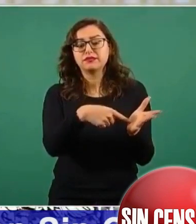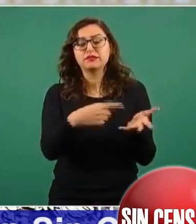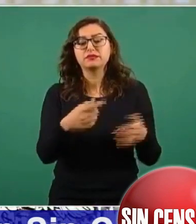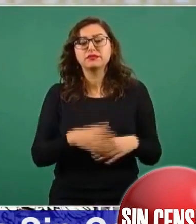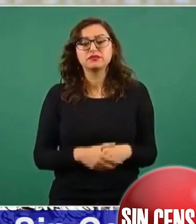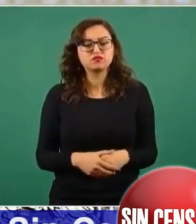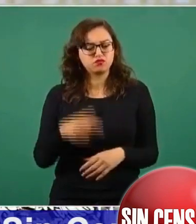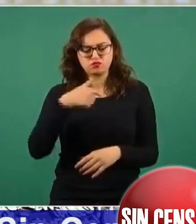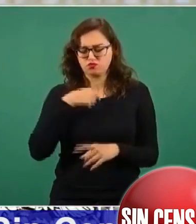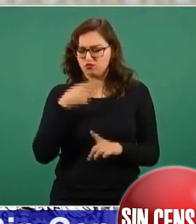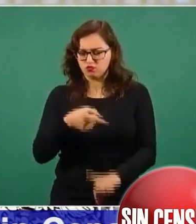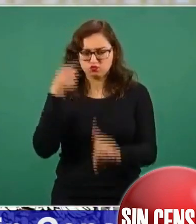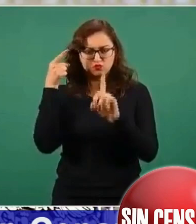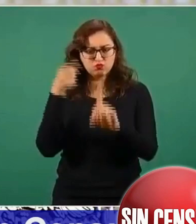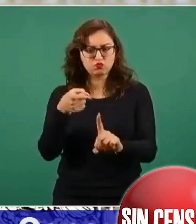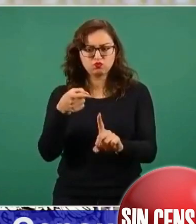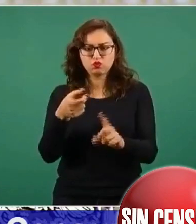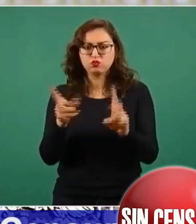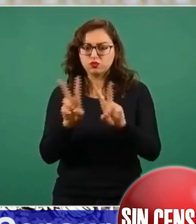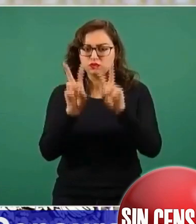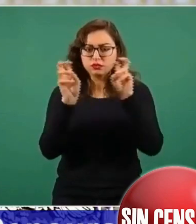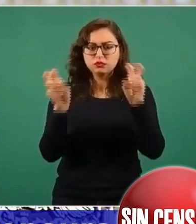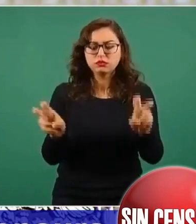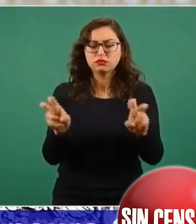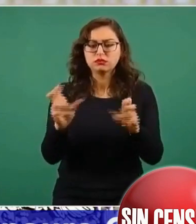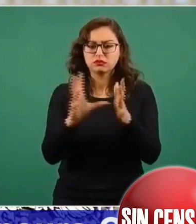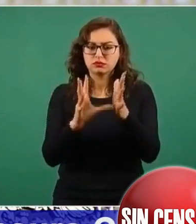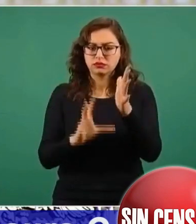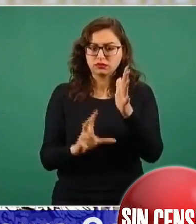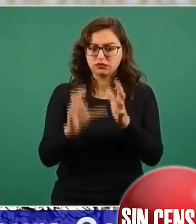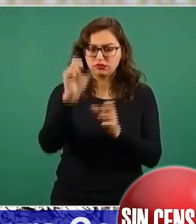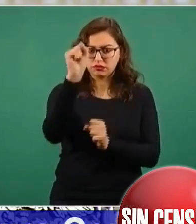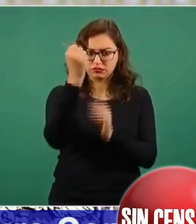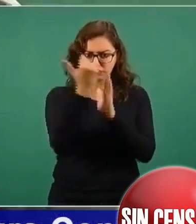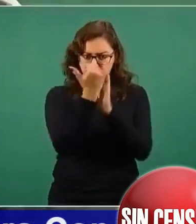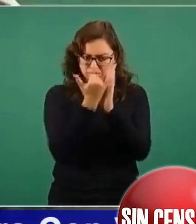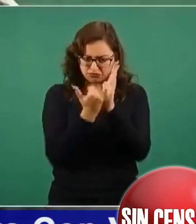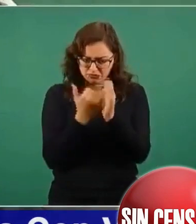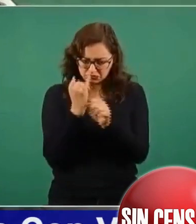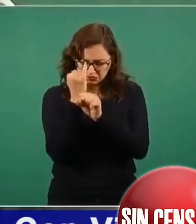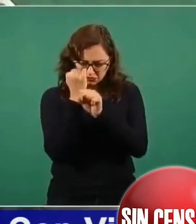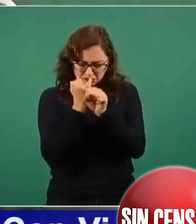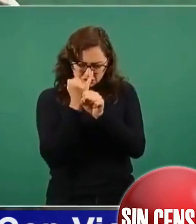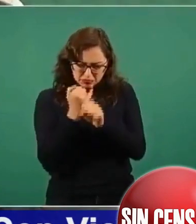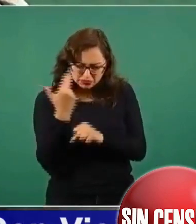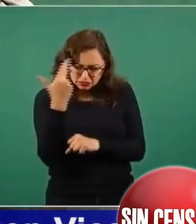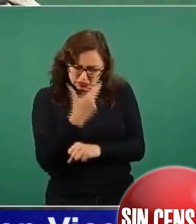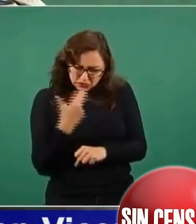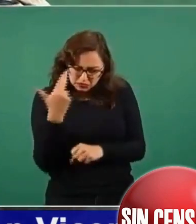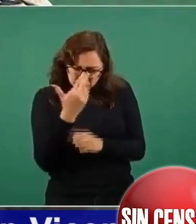fui directamente a un análisis de constitucionalidad de la medida que tomó el legislador.